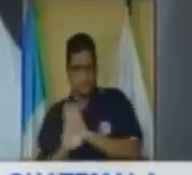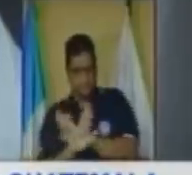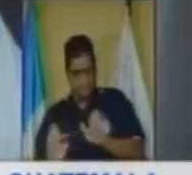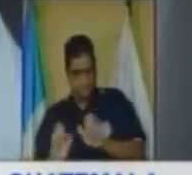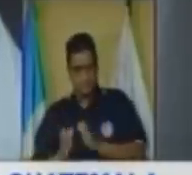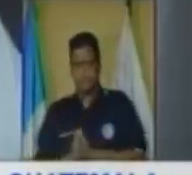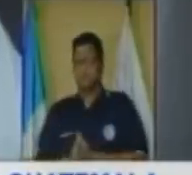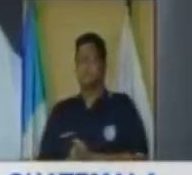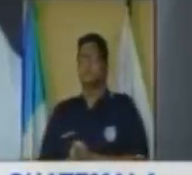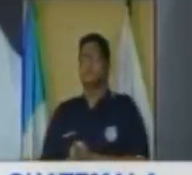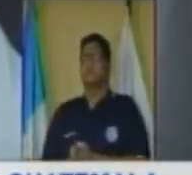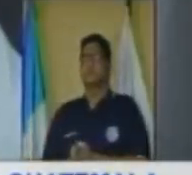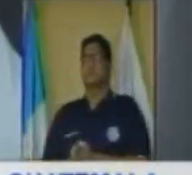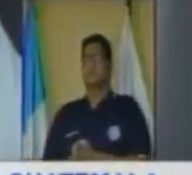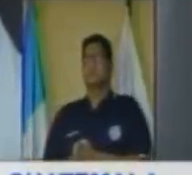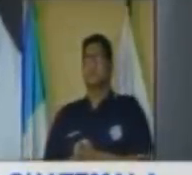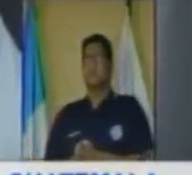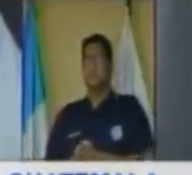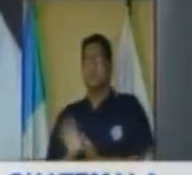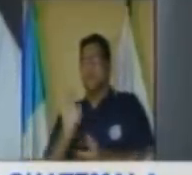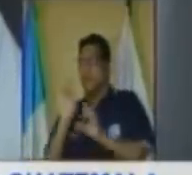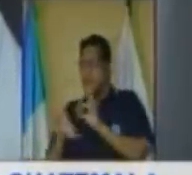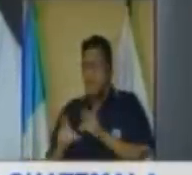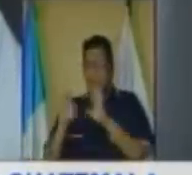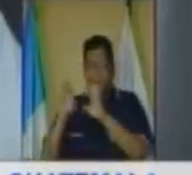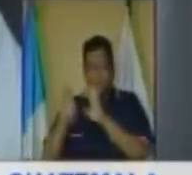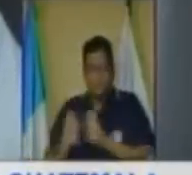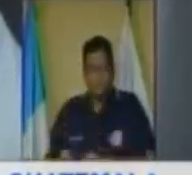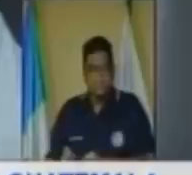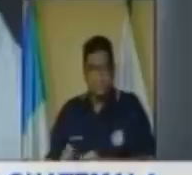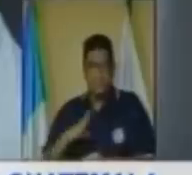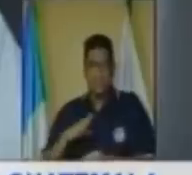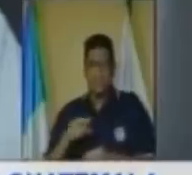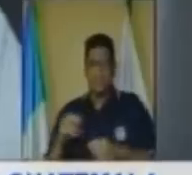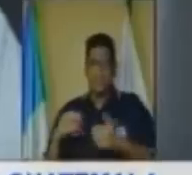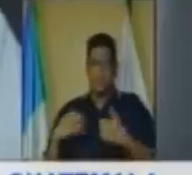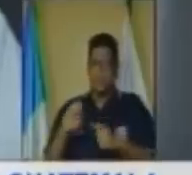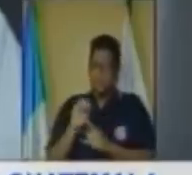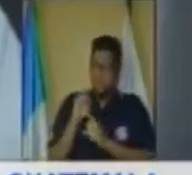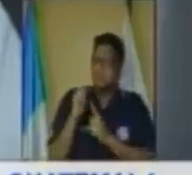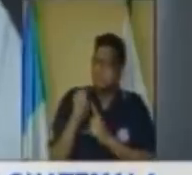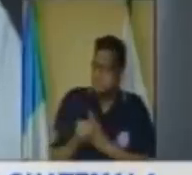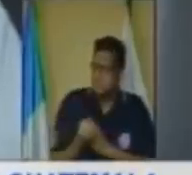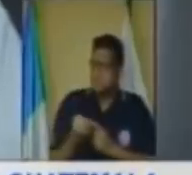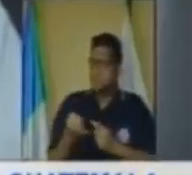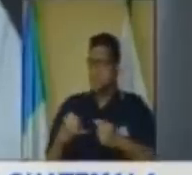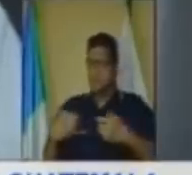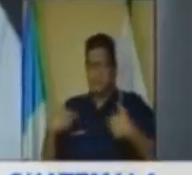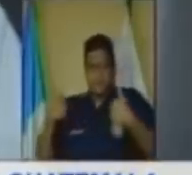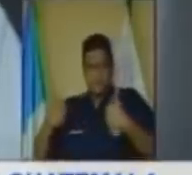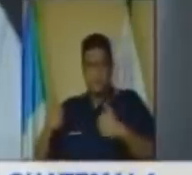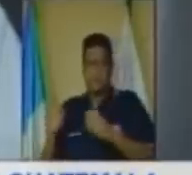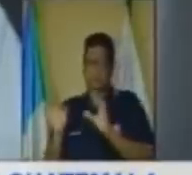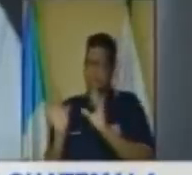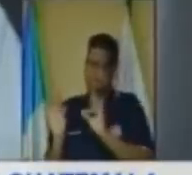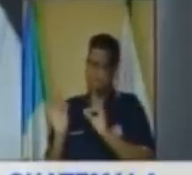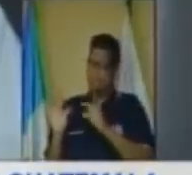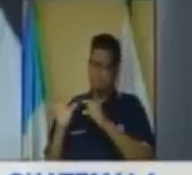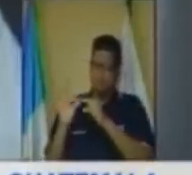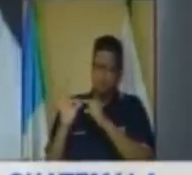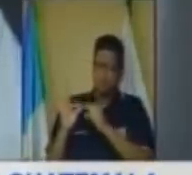que han sido trasplantadas o que tienen alguna condición de salud especial que también